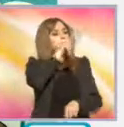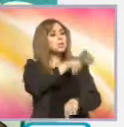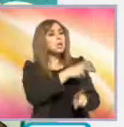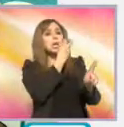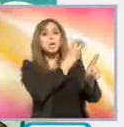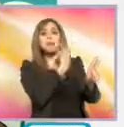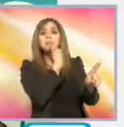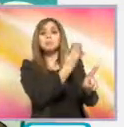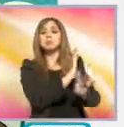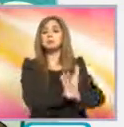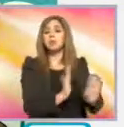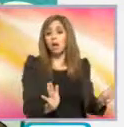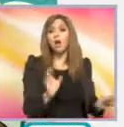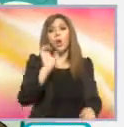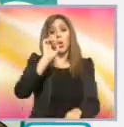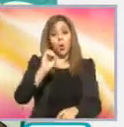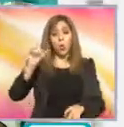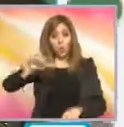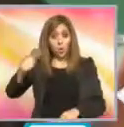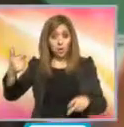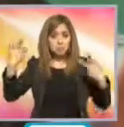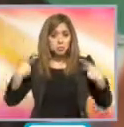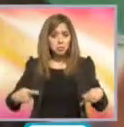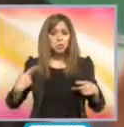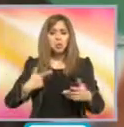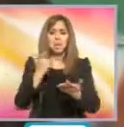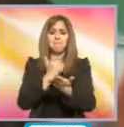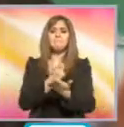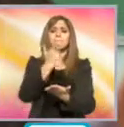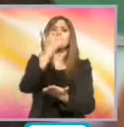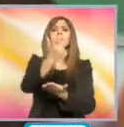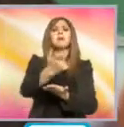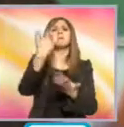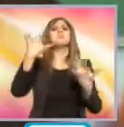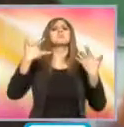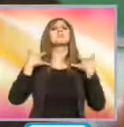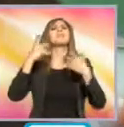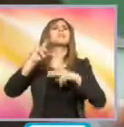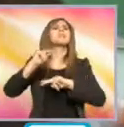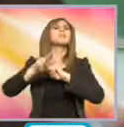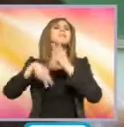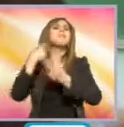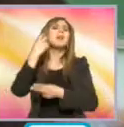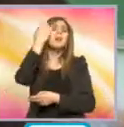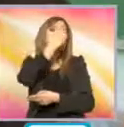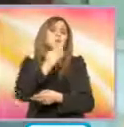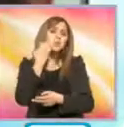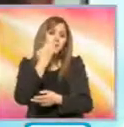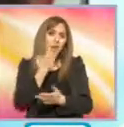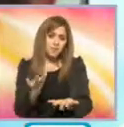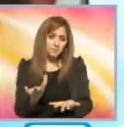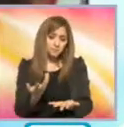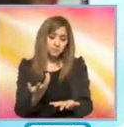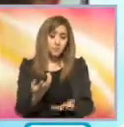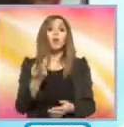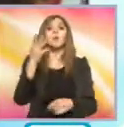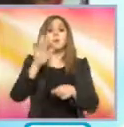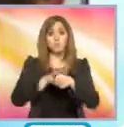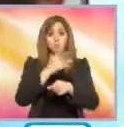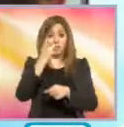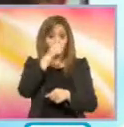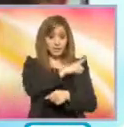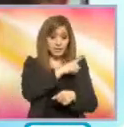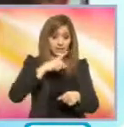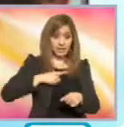primero en Por aparecer. supuesto, Porque ya ¿no? se puede hacer eso también. Exacto, entonces si no se emplea de manera inteligente Internet es una trampa. Pero bueno, volvamos al